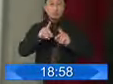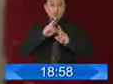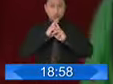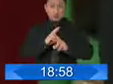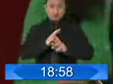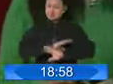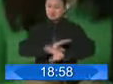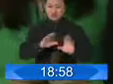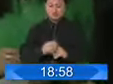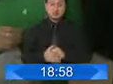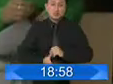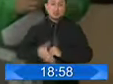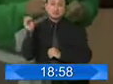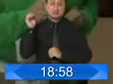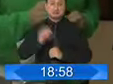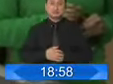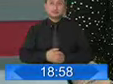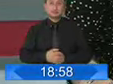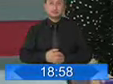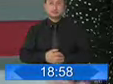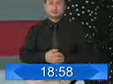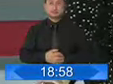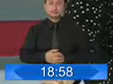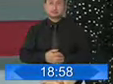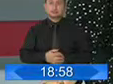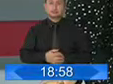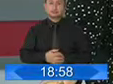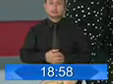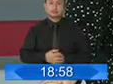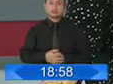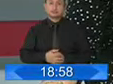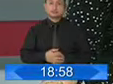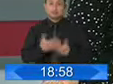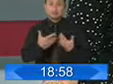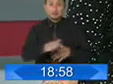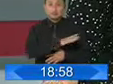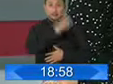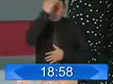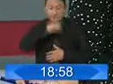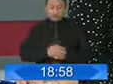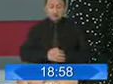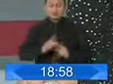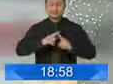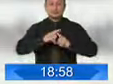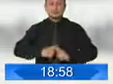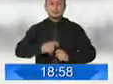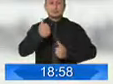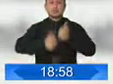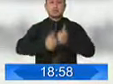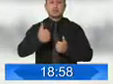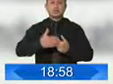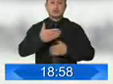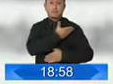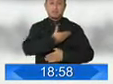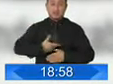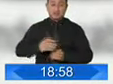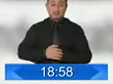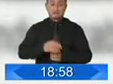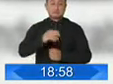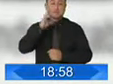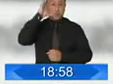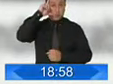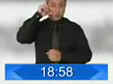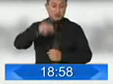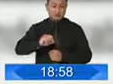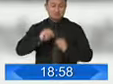retiró, informó Javier Gallo. Tras esa resolución, el ex candidato a la presidencia por la Alianza Creo Suma, Guillermo Lasso,